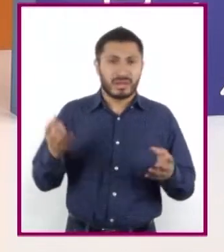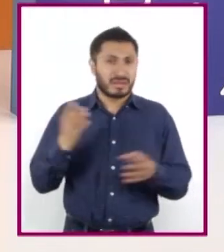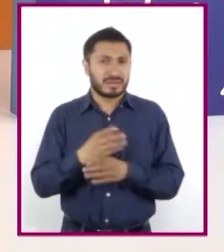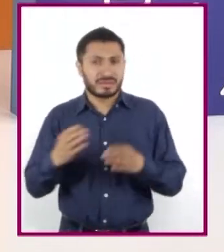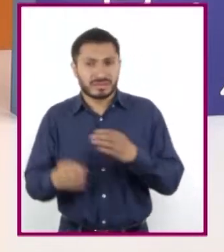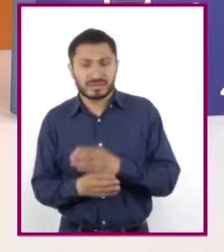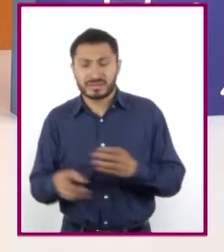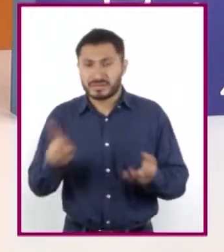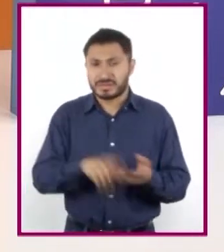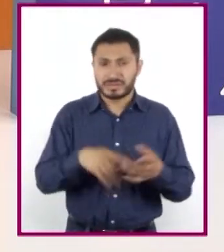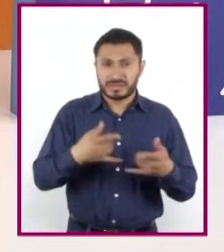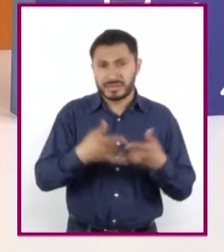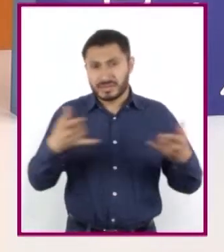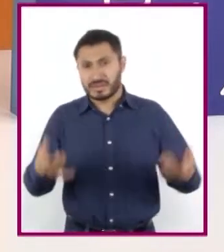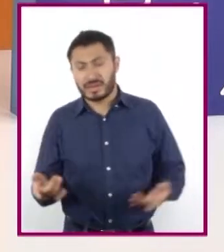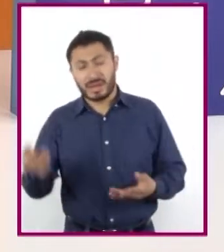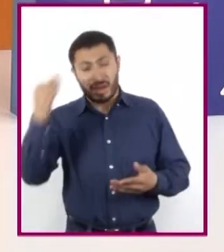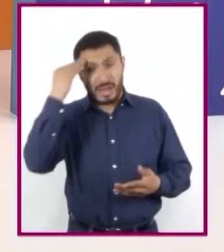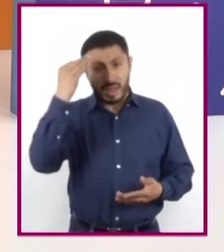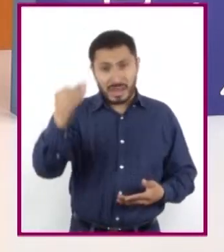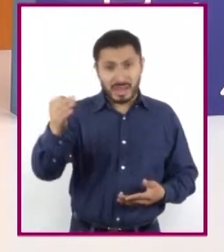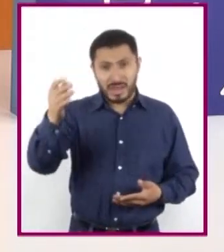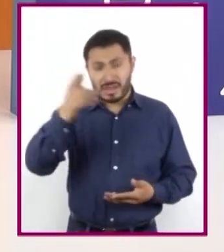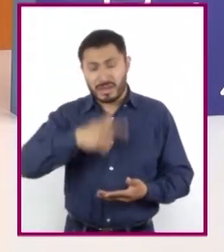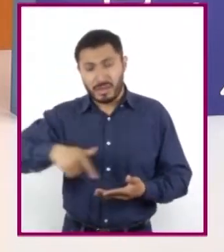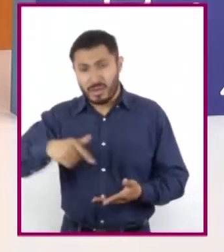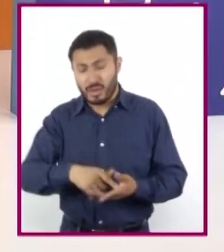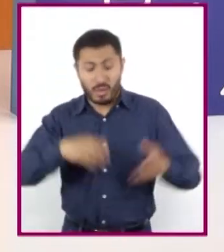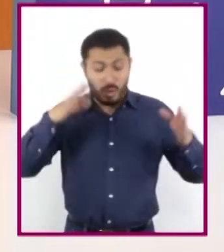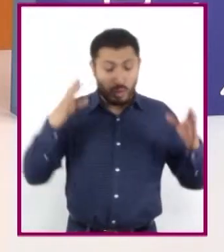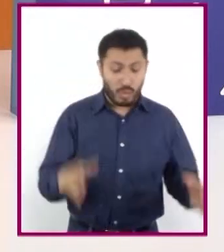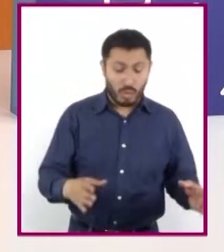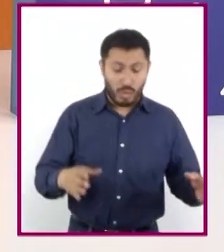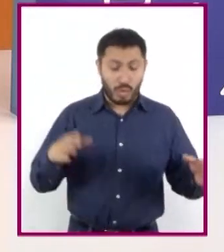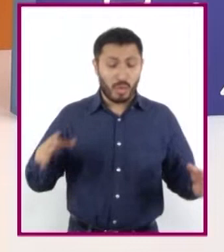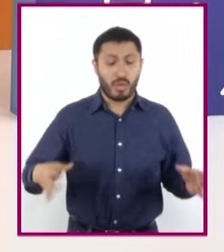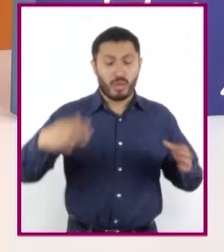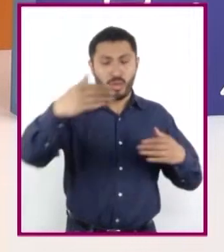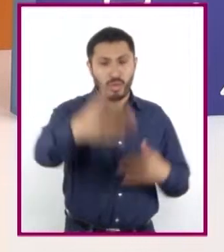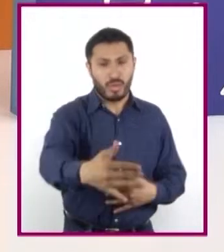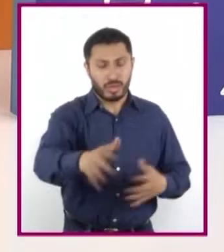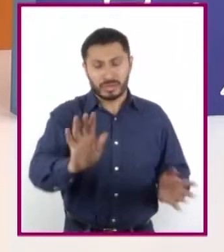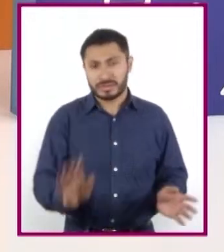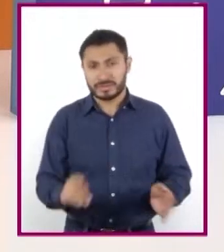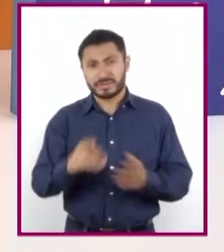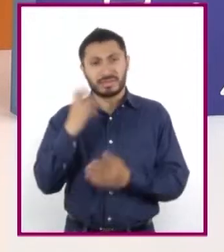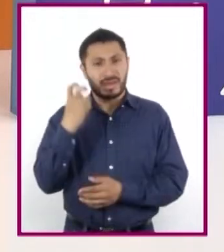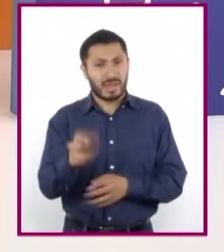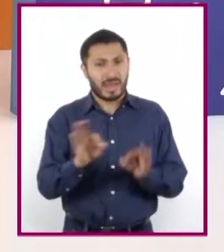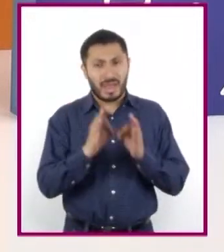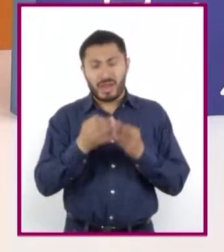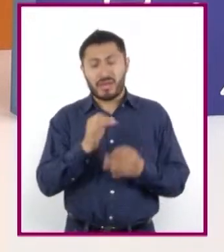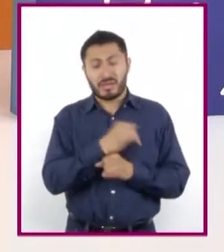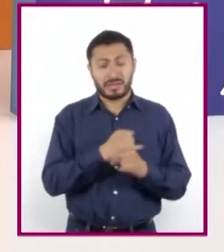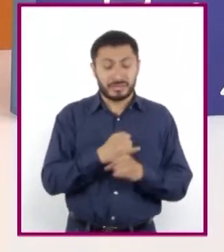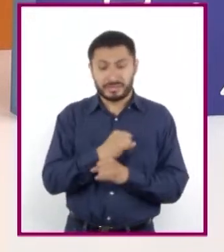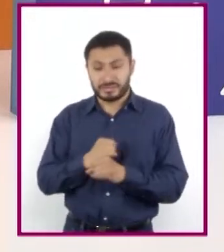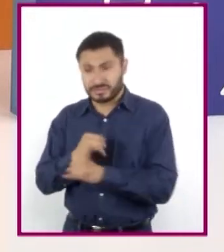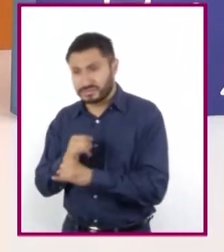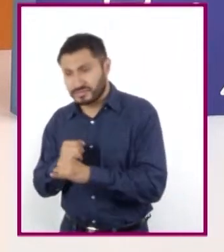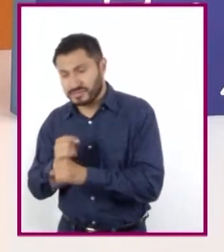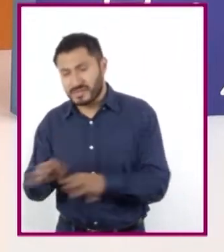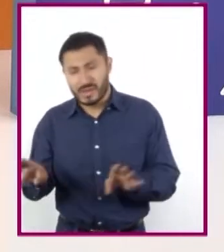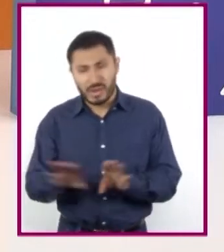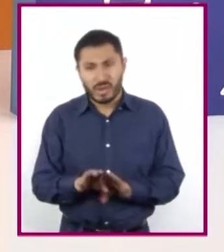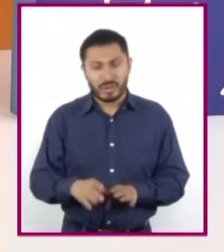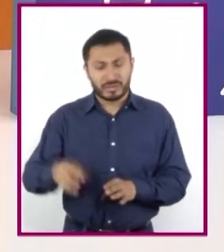en un determinado tiempo y espacio. Este tipo de investigación busca reconstruir el pasado